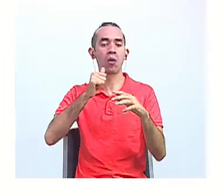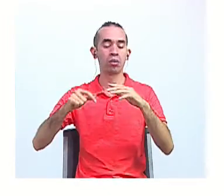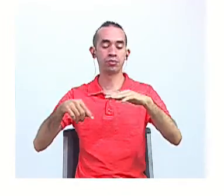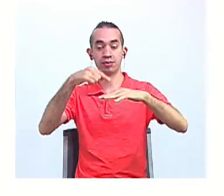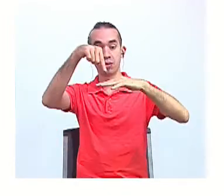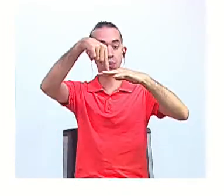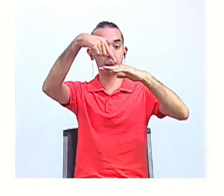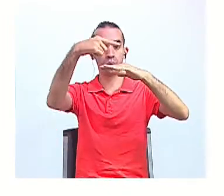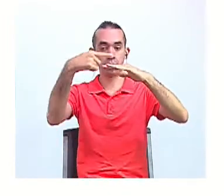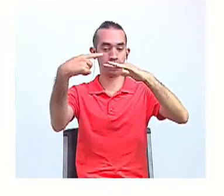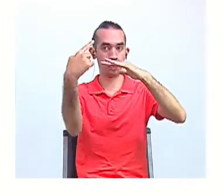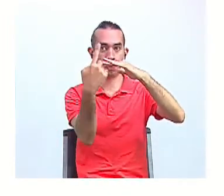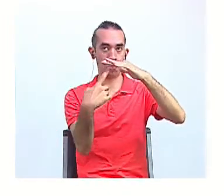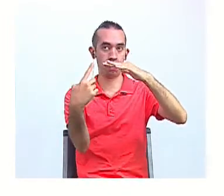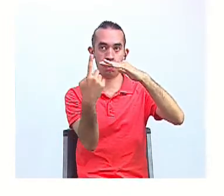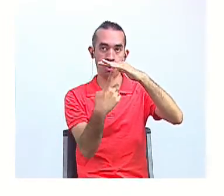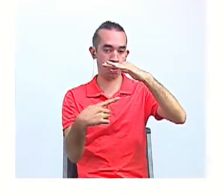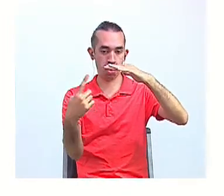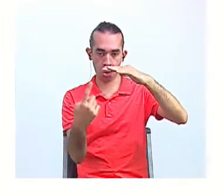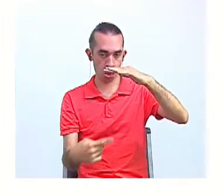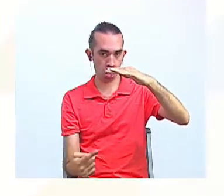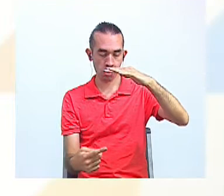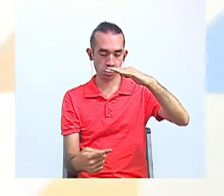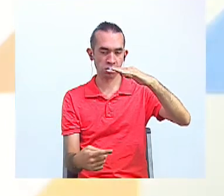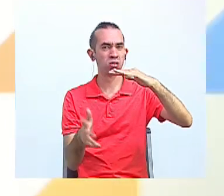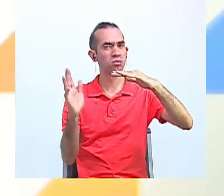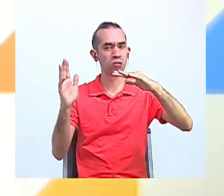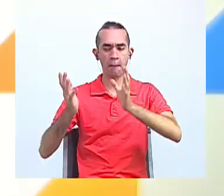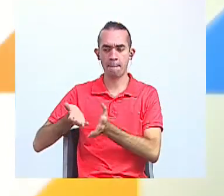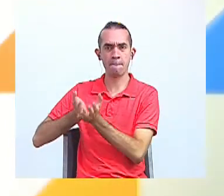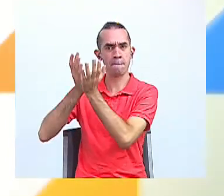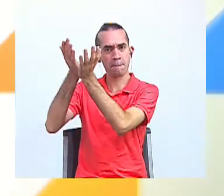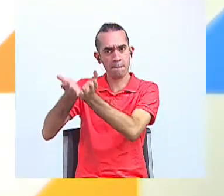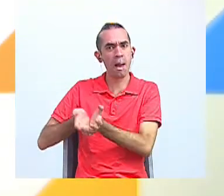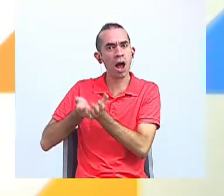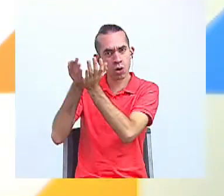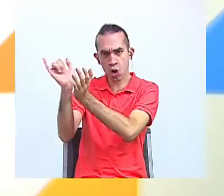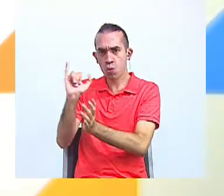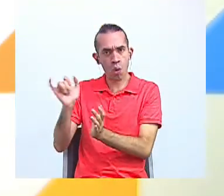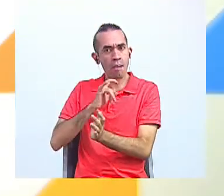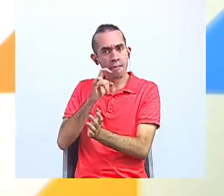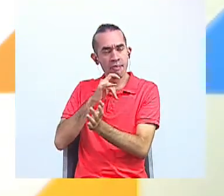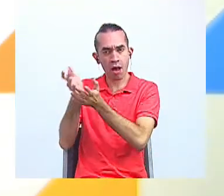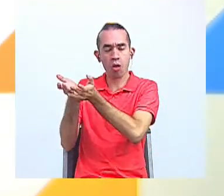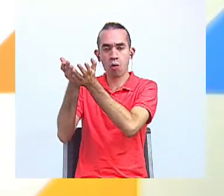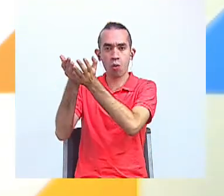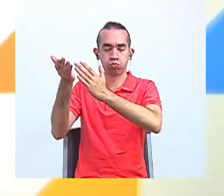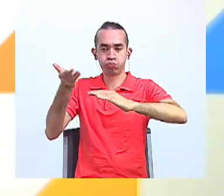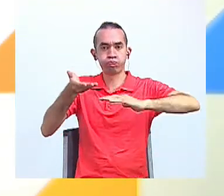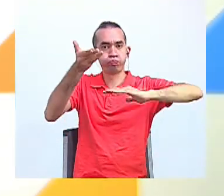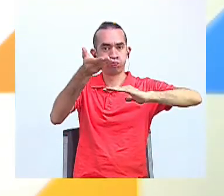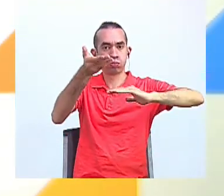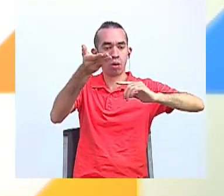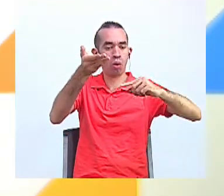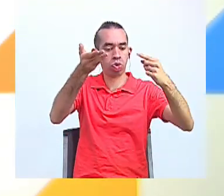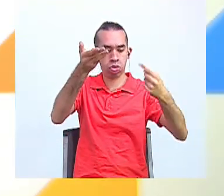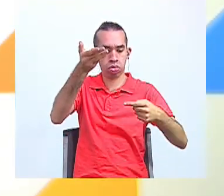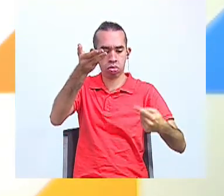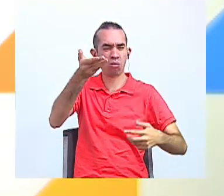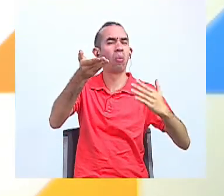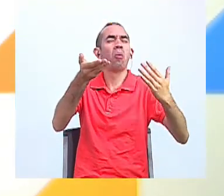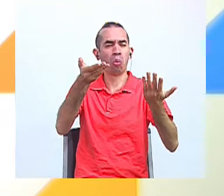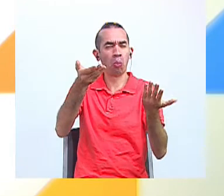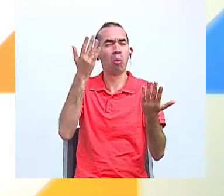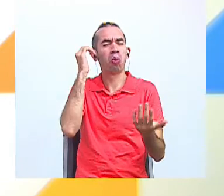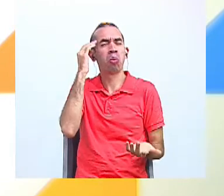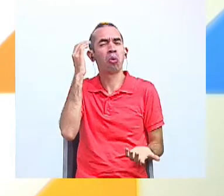Bueno, es importante que me acompañen durante esta clase a comprender esos principios de la hidrostática que nos